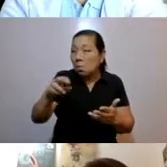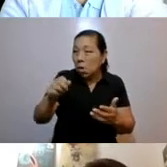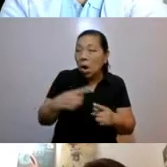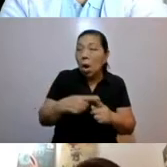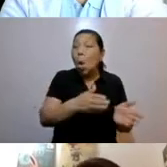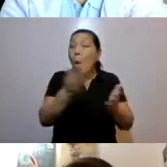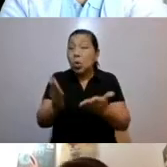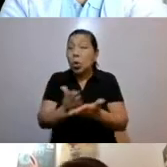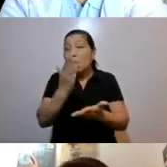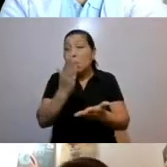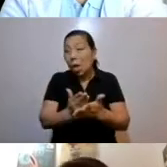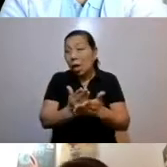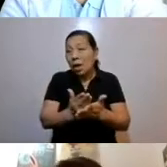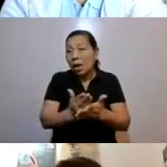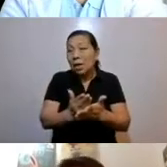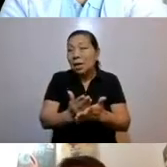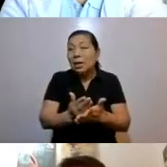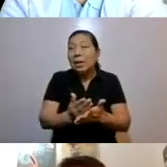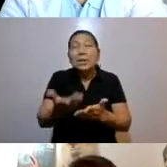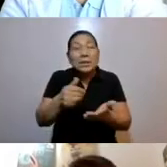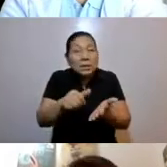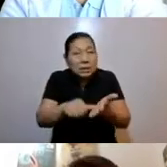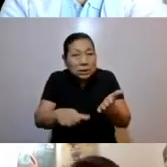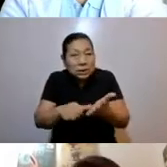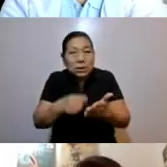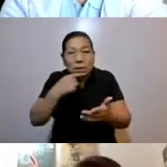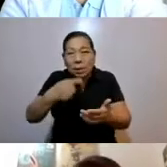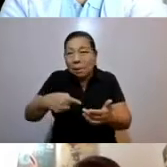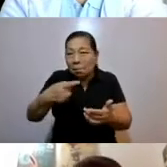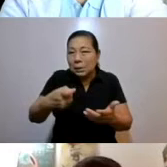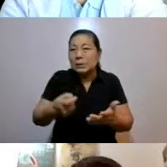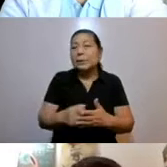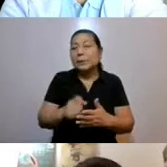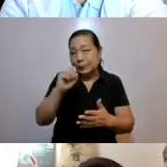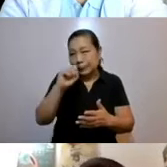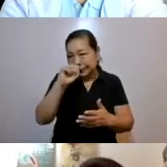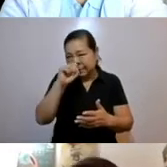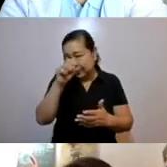Otras causas orgánicas, las lesiones o enfermedades de pene. En el pene, por ejemplo,